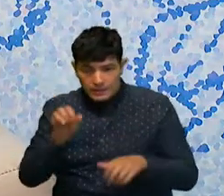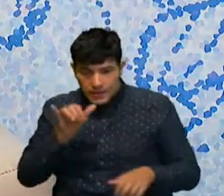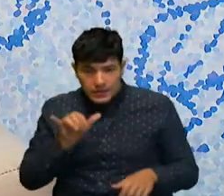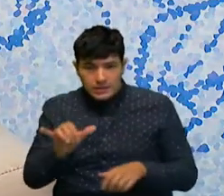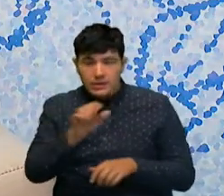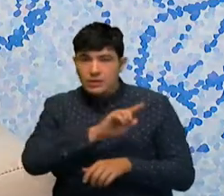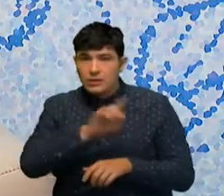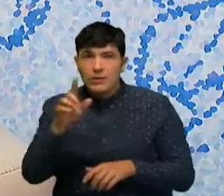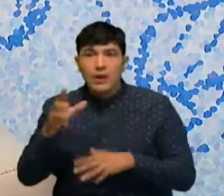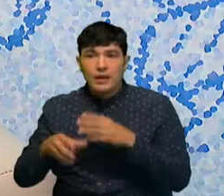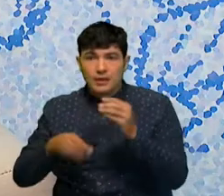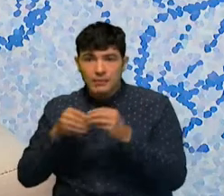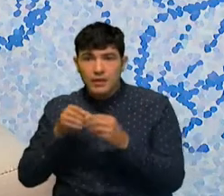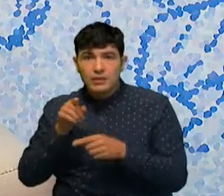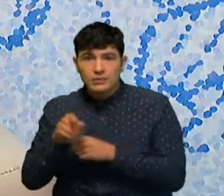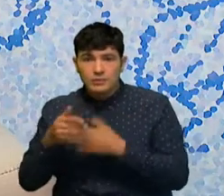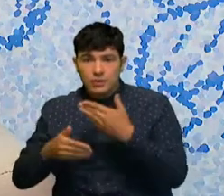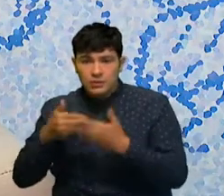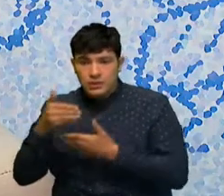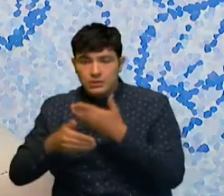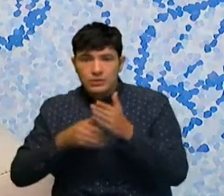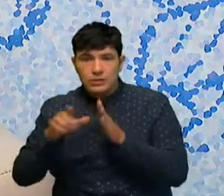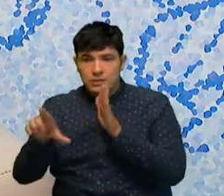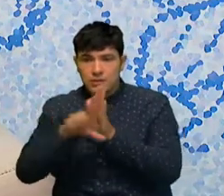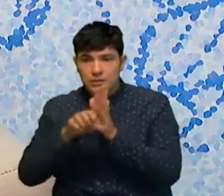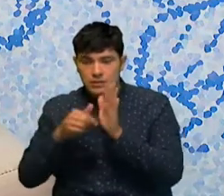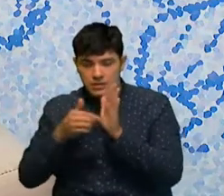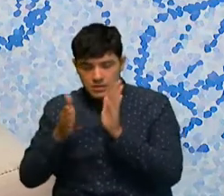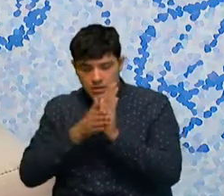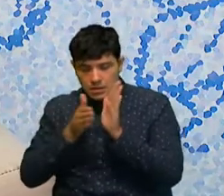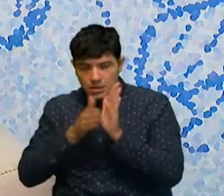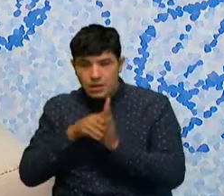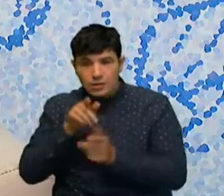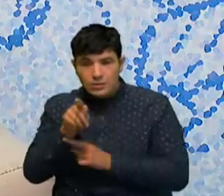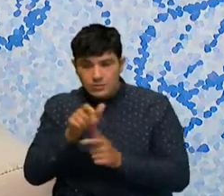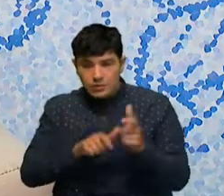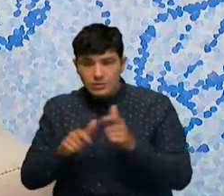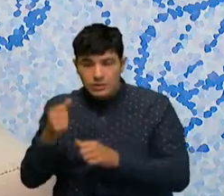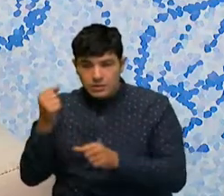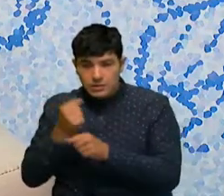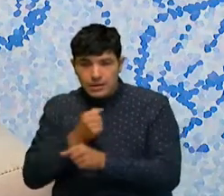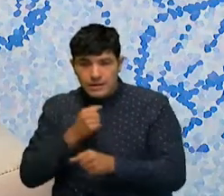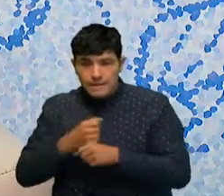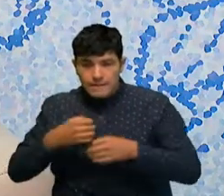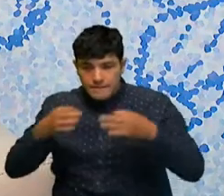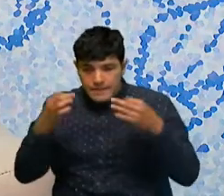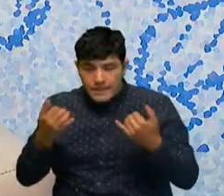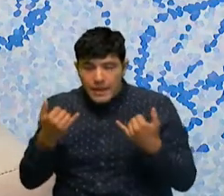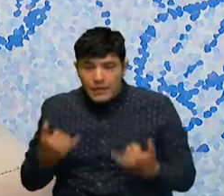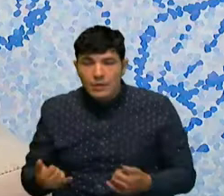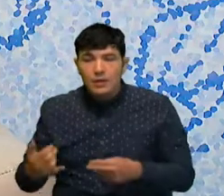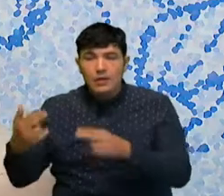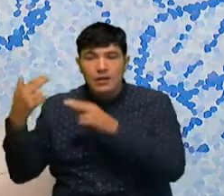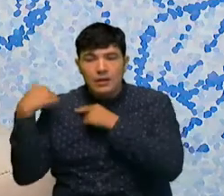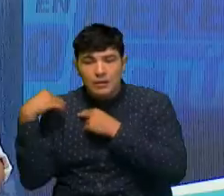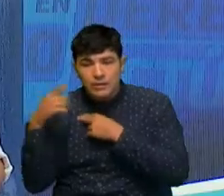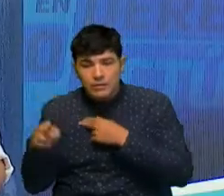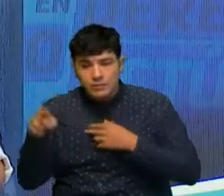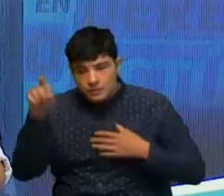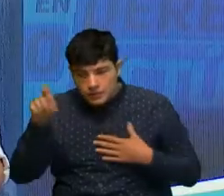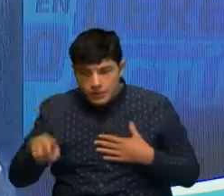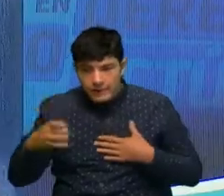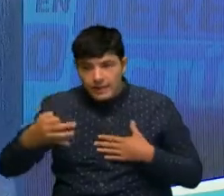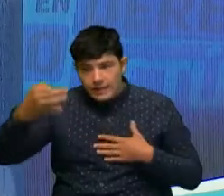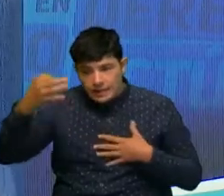también presunciones legales que los empleadores tienen, están obligados a cumplir. Así